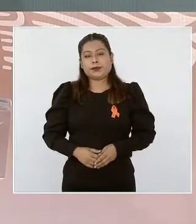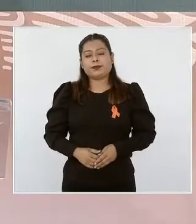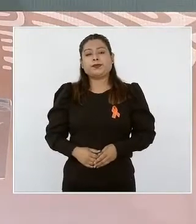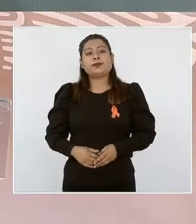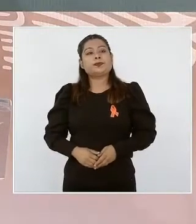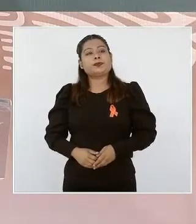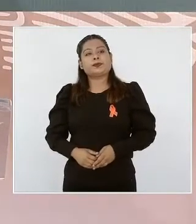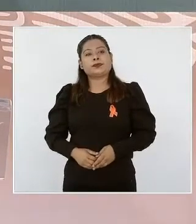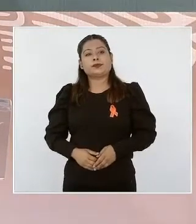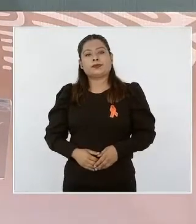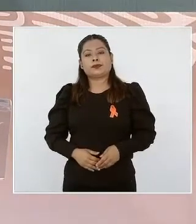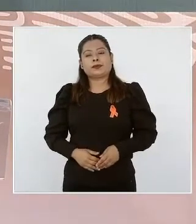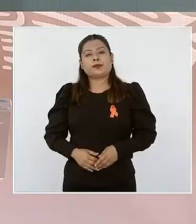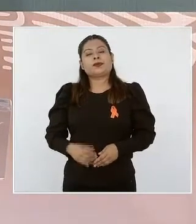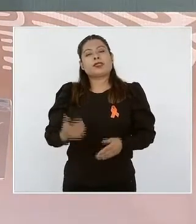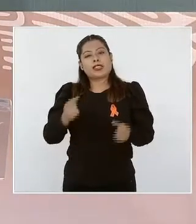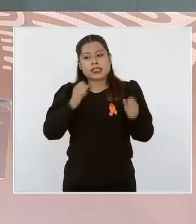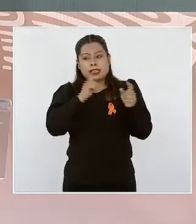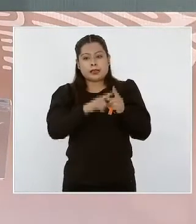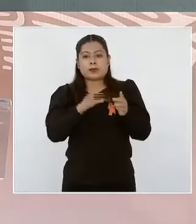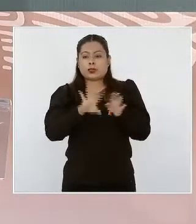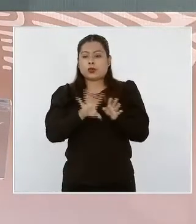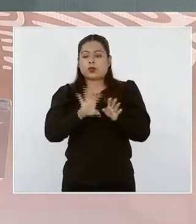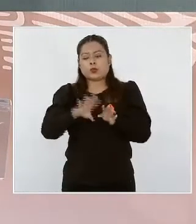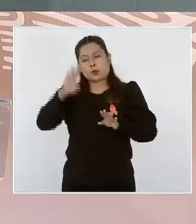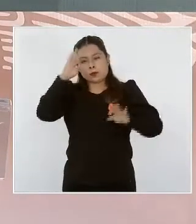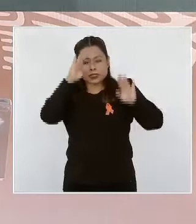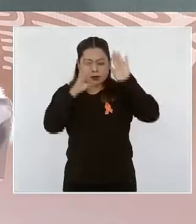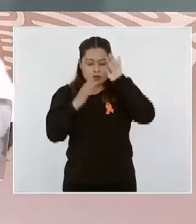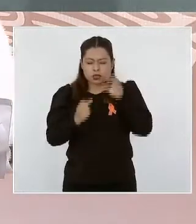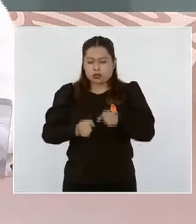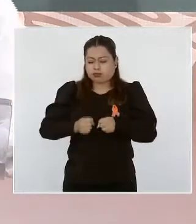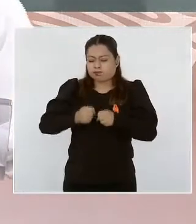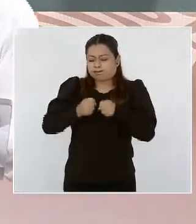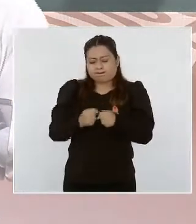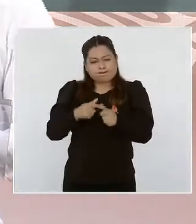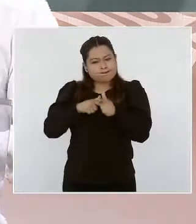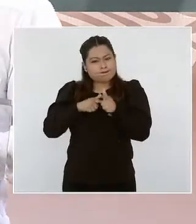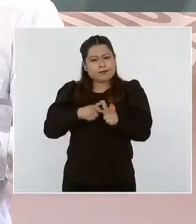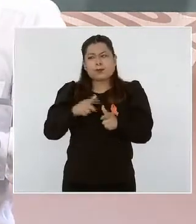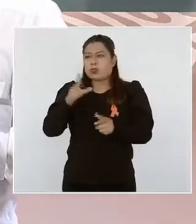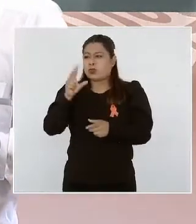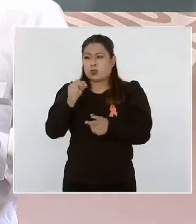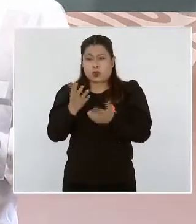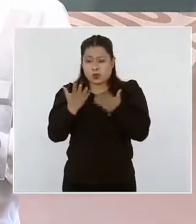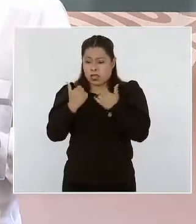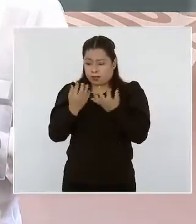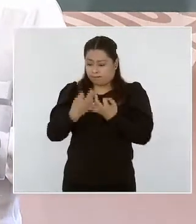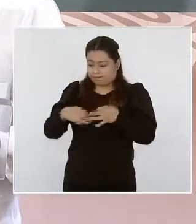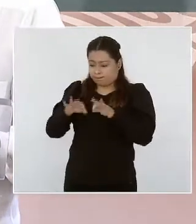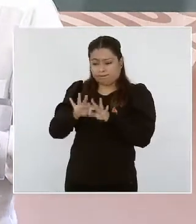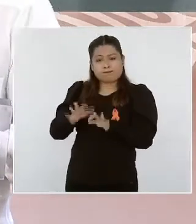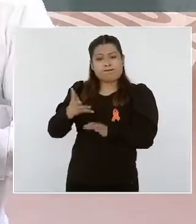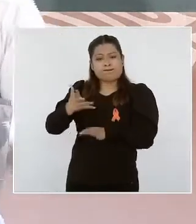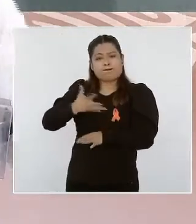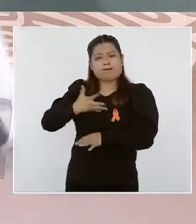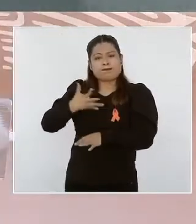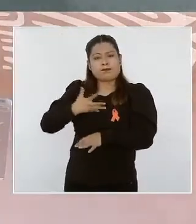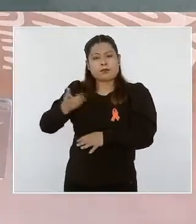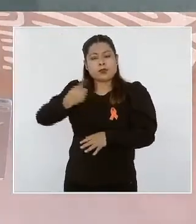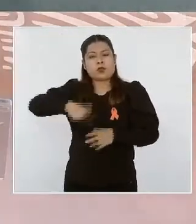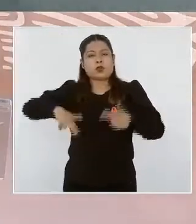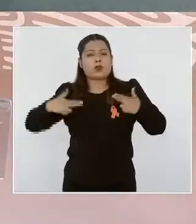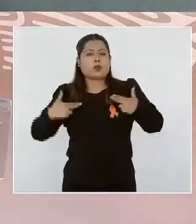es también antorcha de pensamiento, porque no hay arma más importante que tengamos los